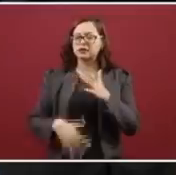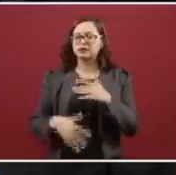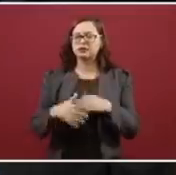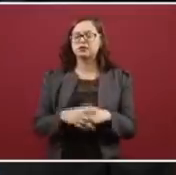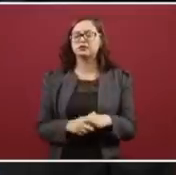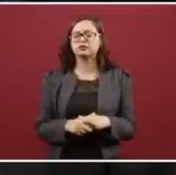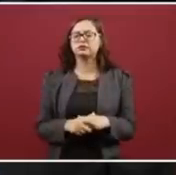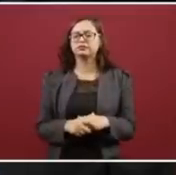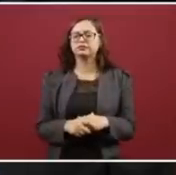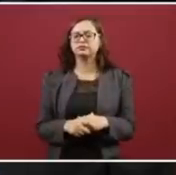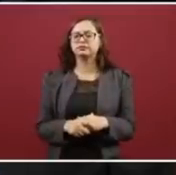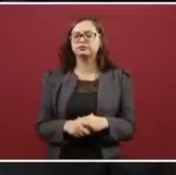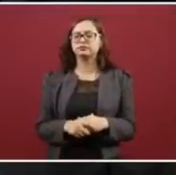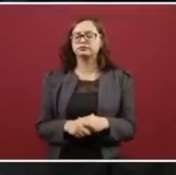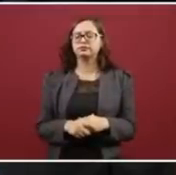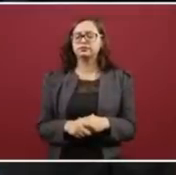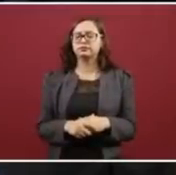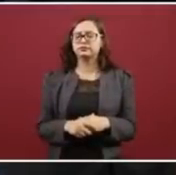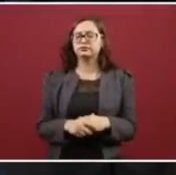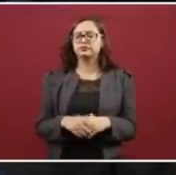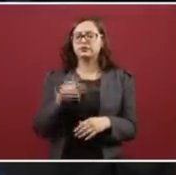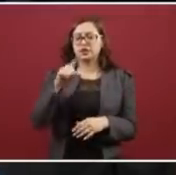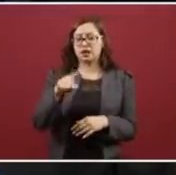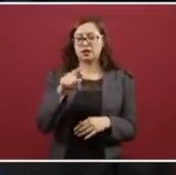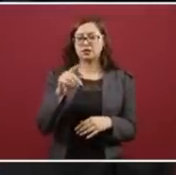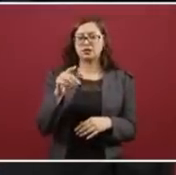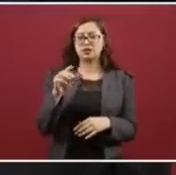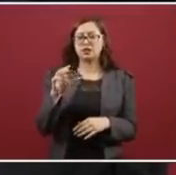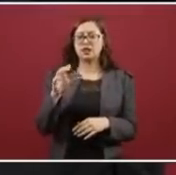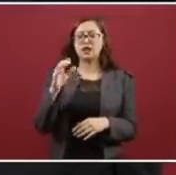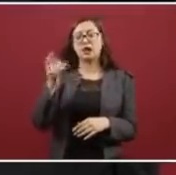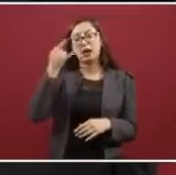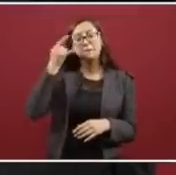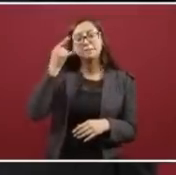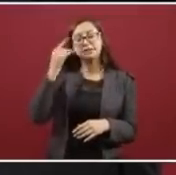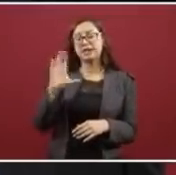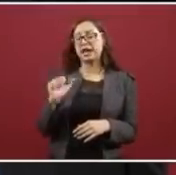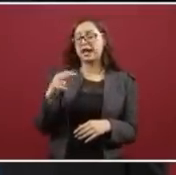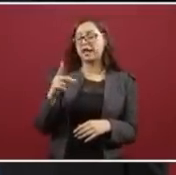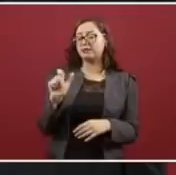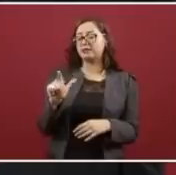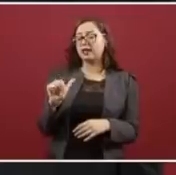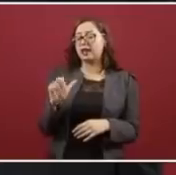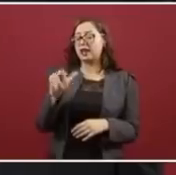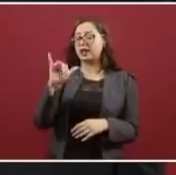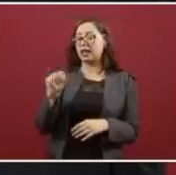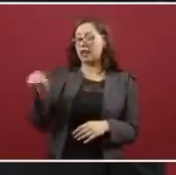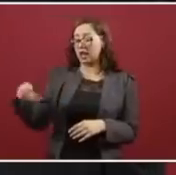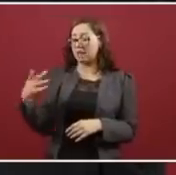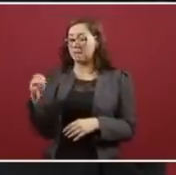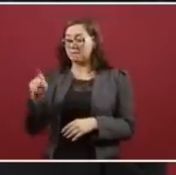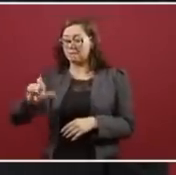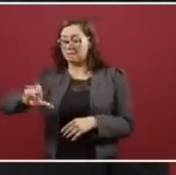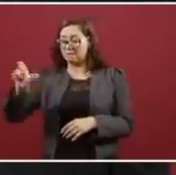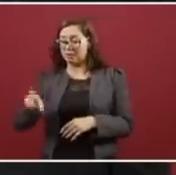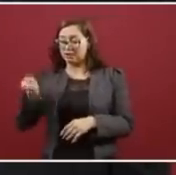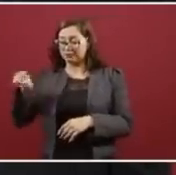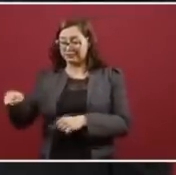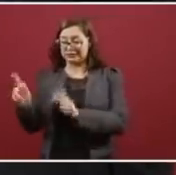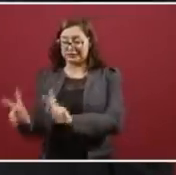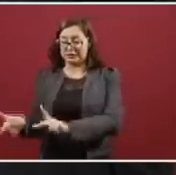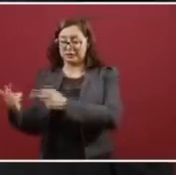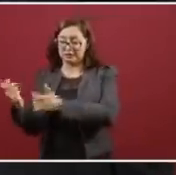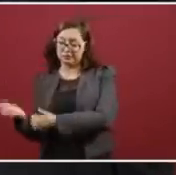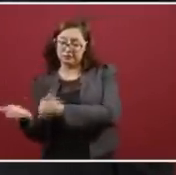margen de 18 centavos está en candelaria campeche a 217 kilómetros de la terminal